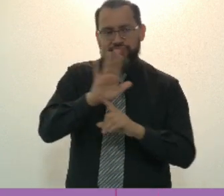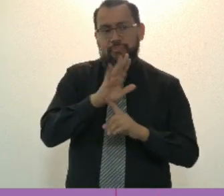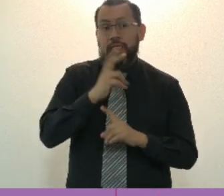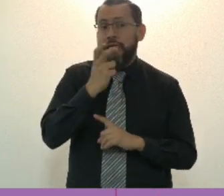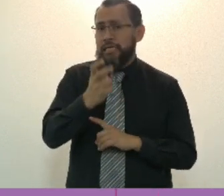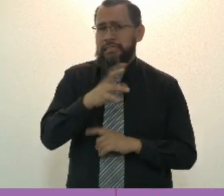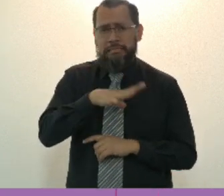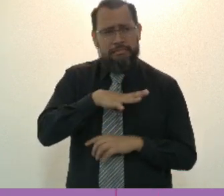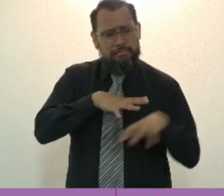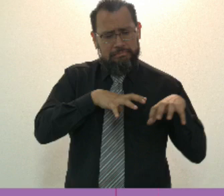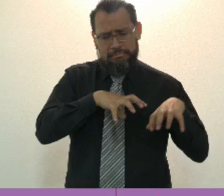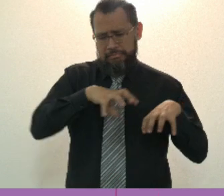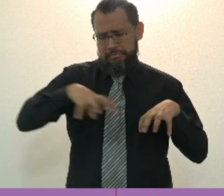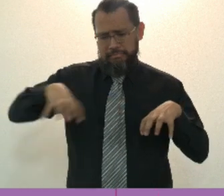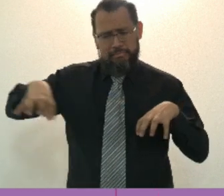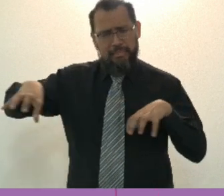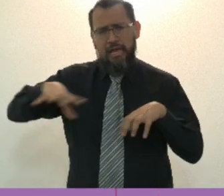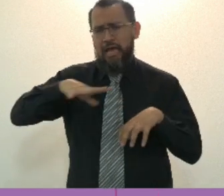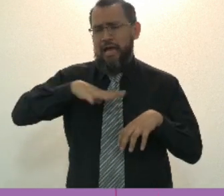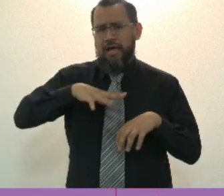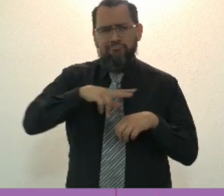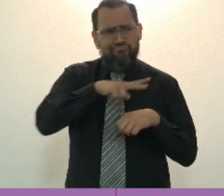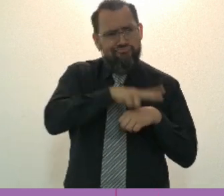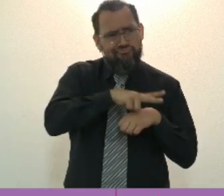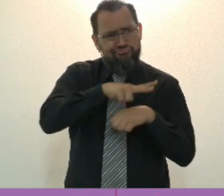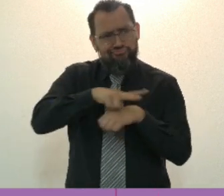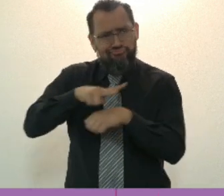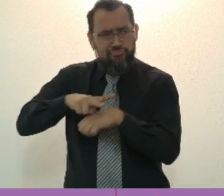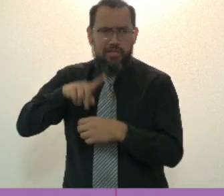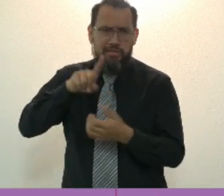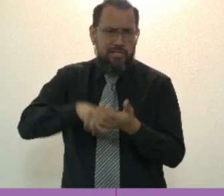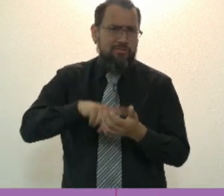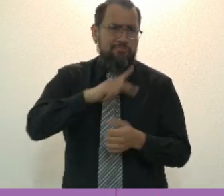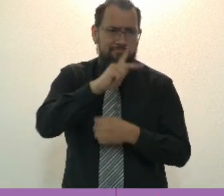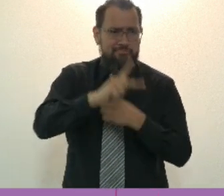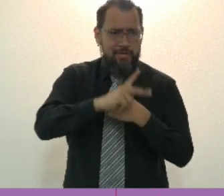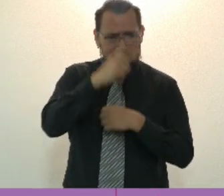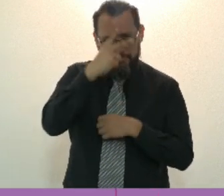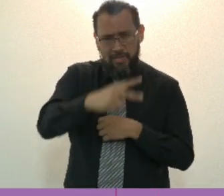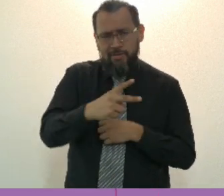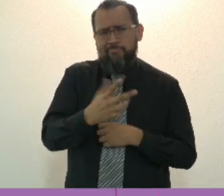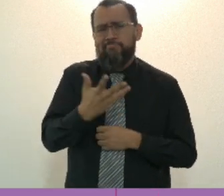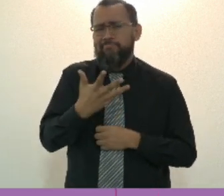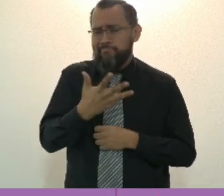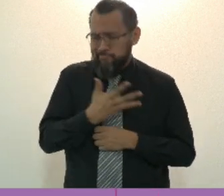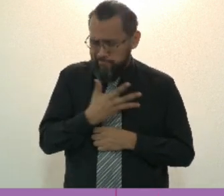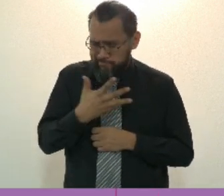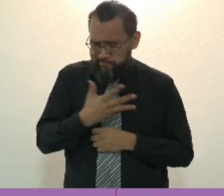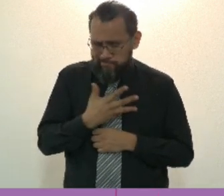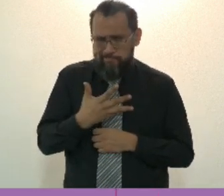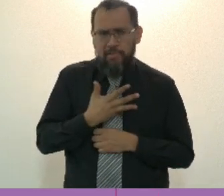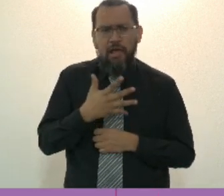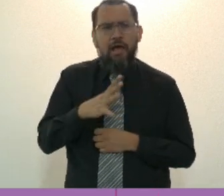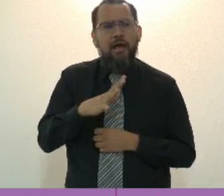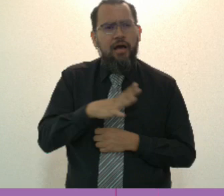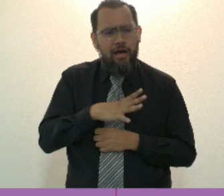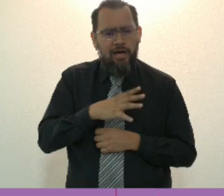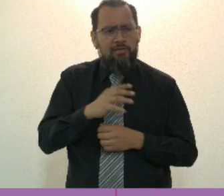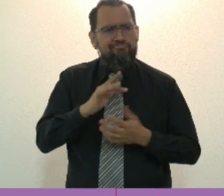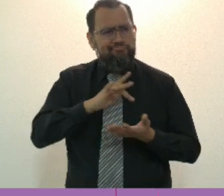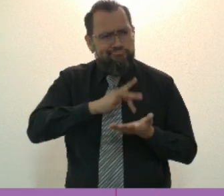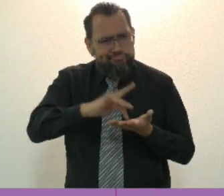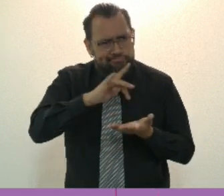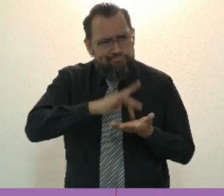muchos organismos garantes de la República Mexicana que contamos con ese